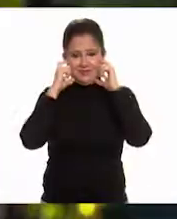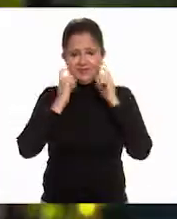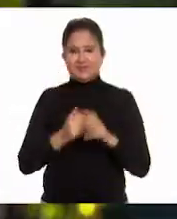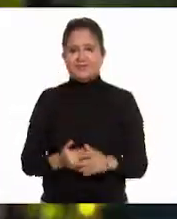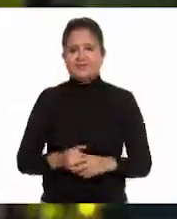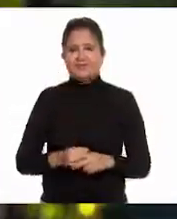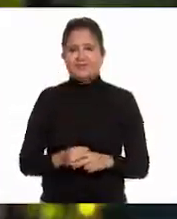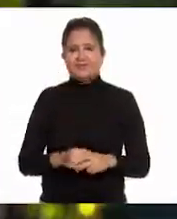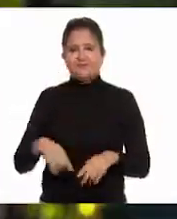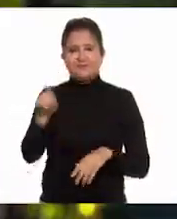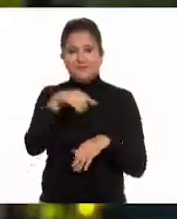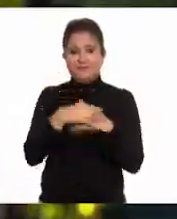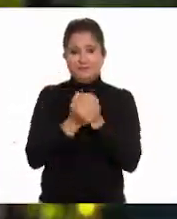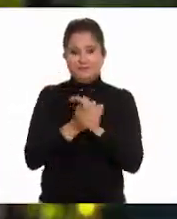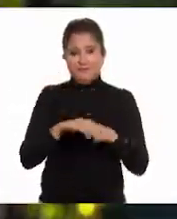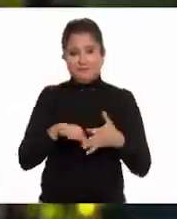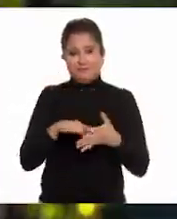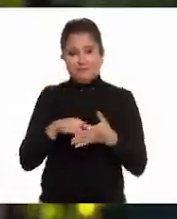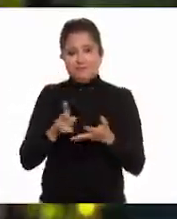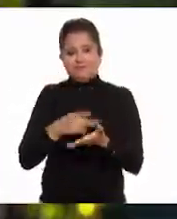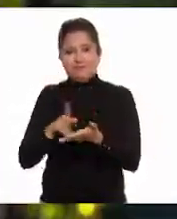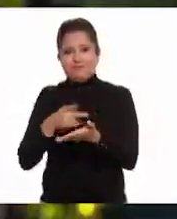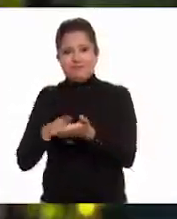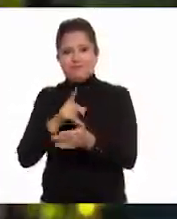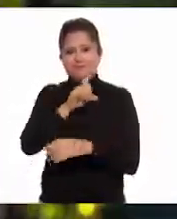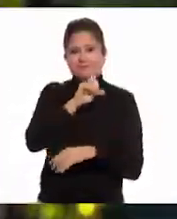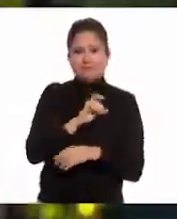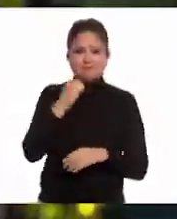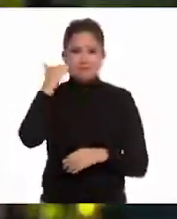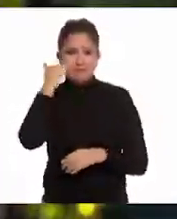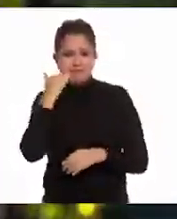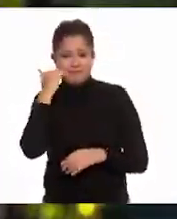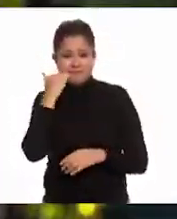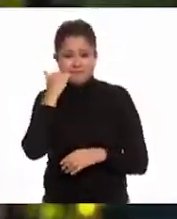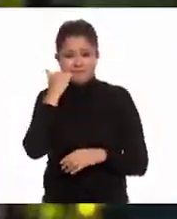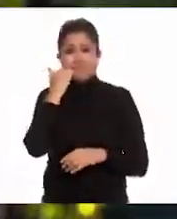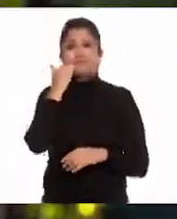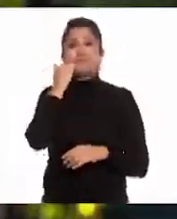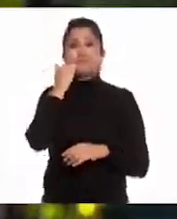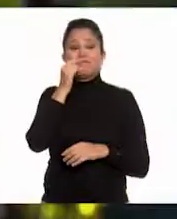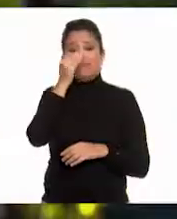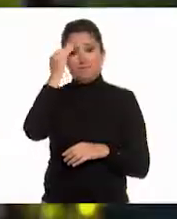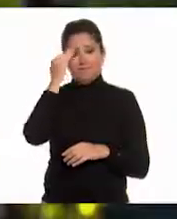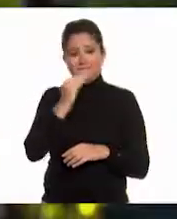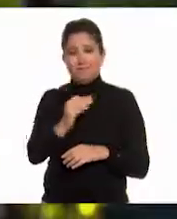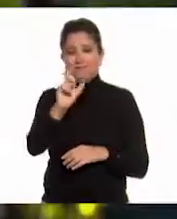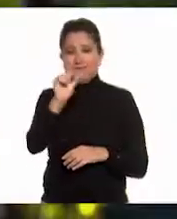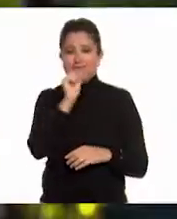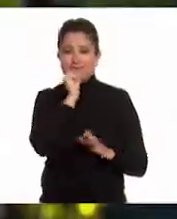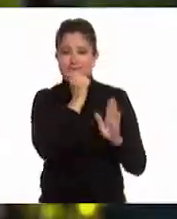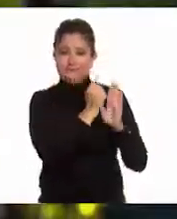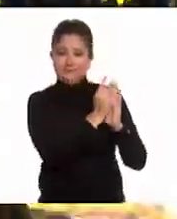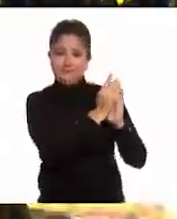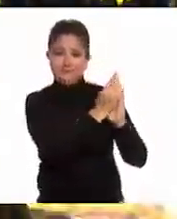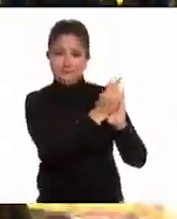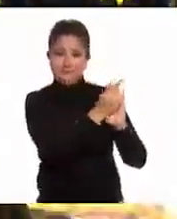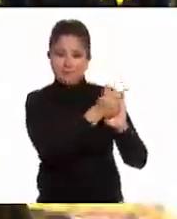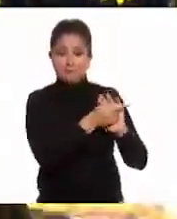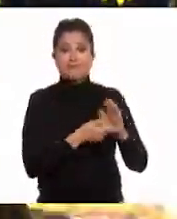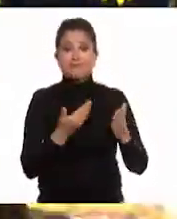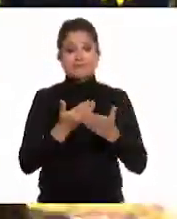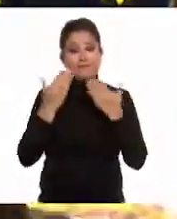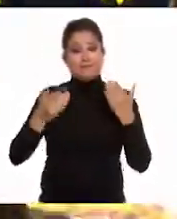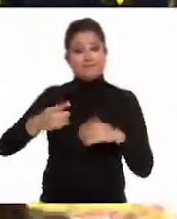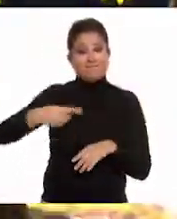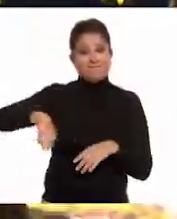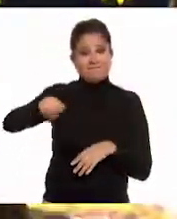cubrebocas. Lava tus manos frecuentemente con agua y con jabón por lo menos durante 20 segundos. Ahora